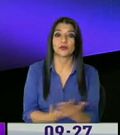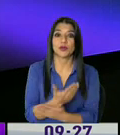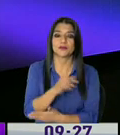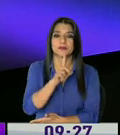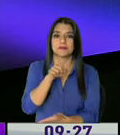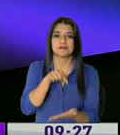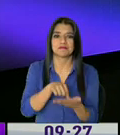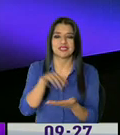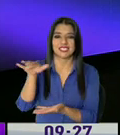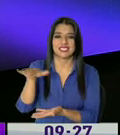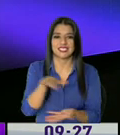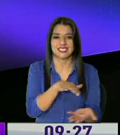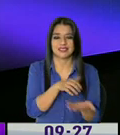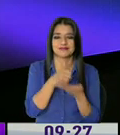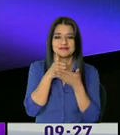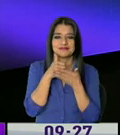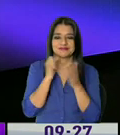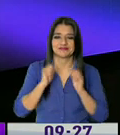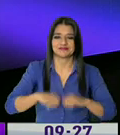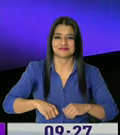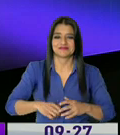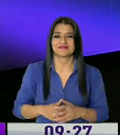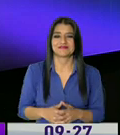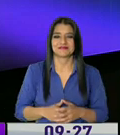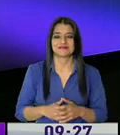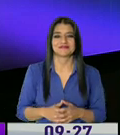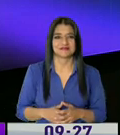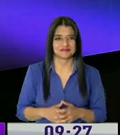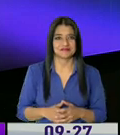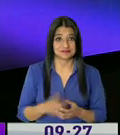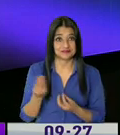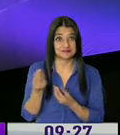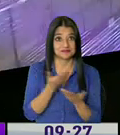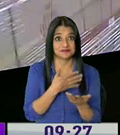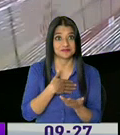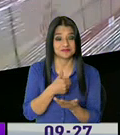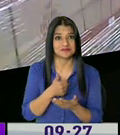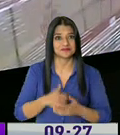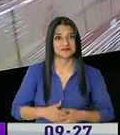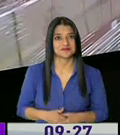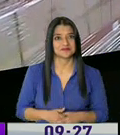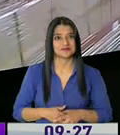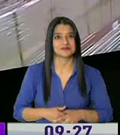1,000 nuevos beneficiarios con canastas para la ayuda. Así que Adriana, buenos días. Cuéntanos, ¿cómo está todo esto?